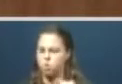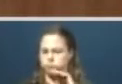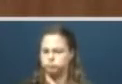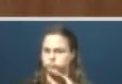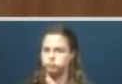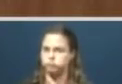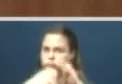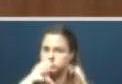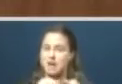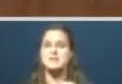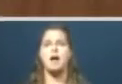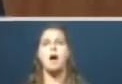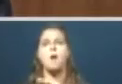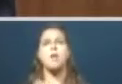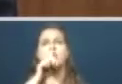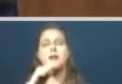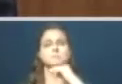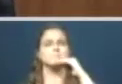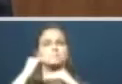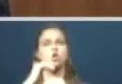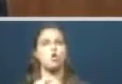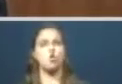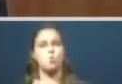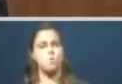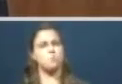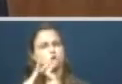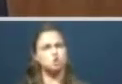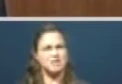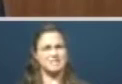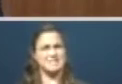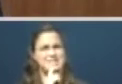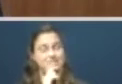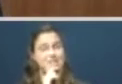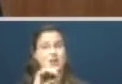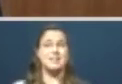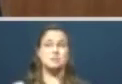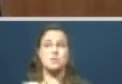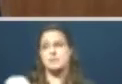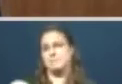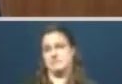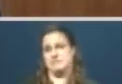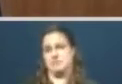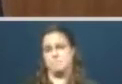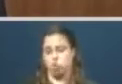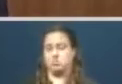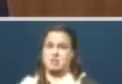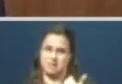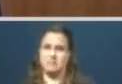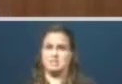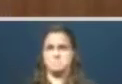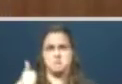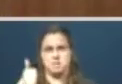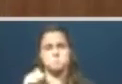para avanzar también en desarrollos nuevos que por esa misma situación de dificultad la sociedad nos ha ido exigiendo para